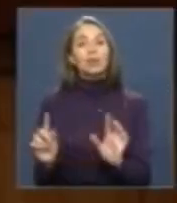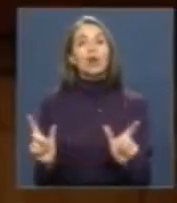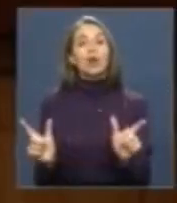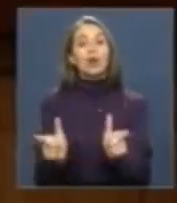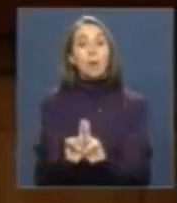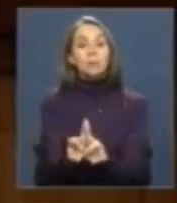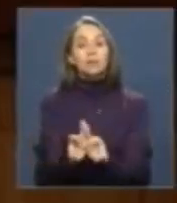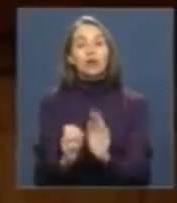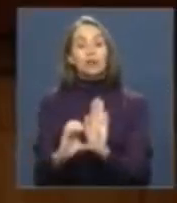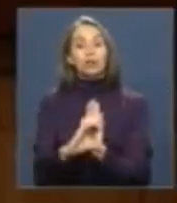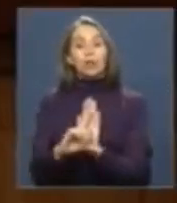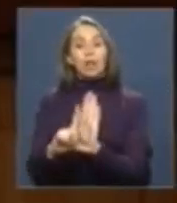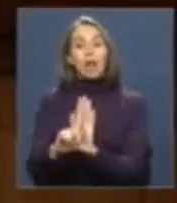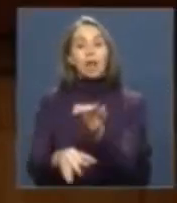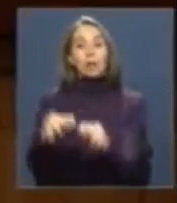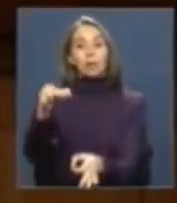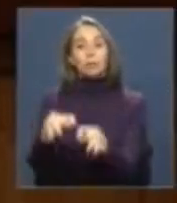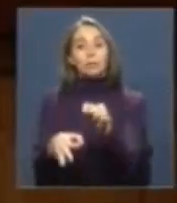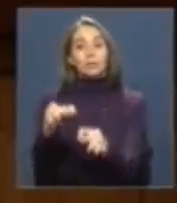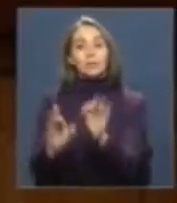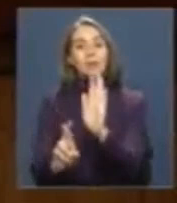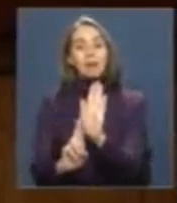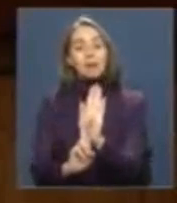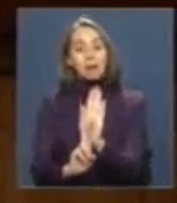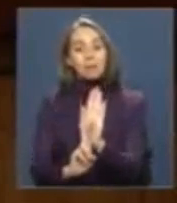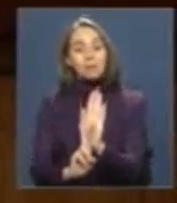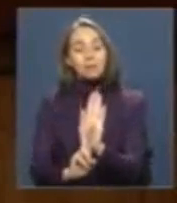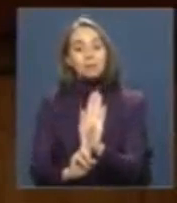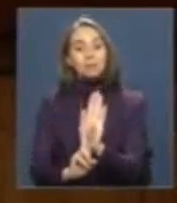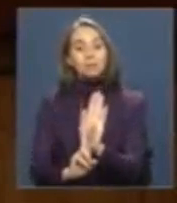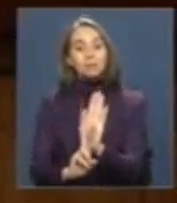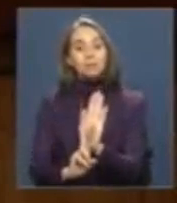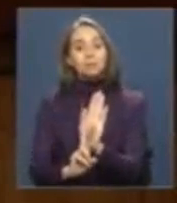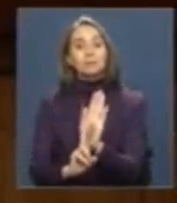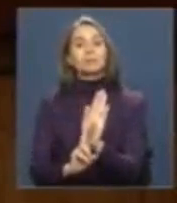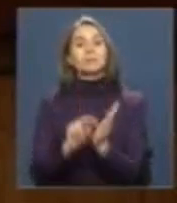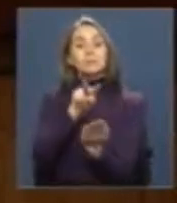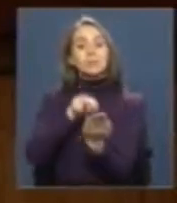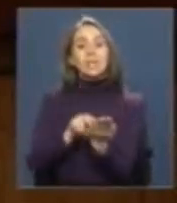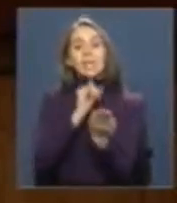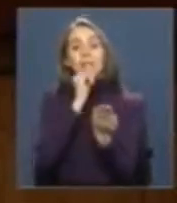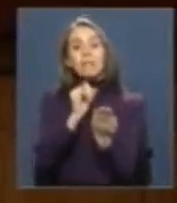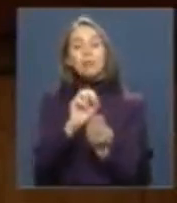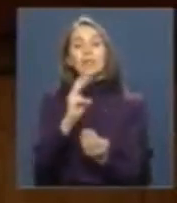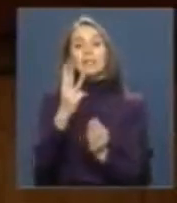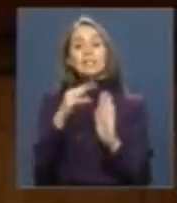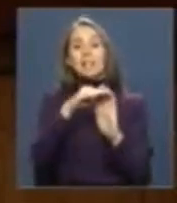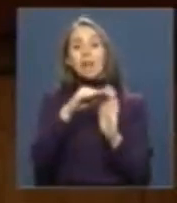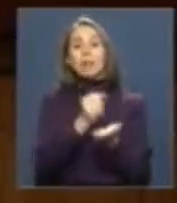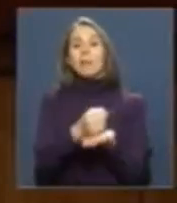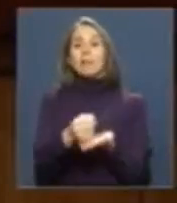constitución legislación justicia y reglamento informó en tercer trámite constitucional